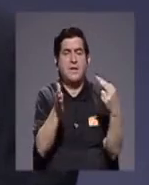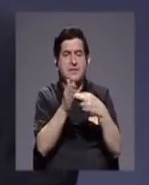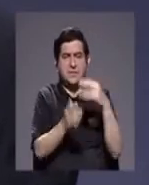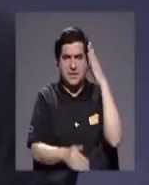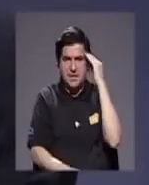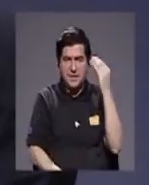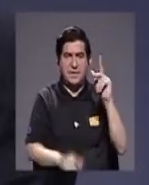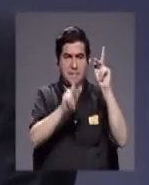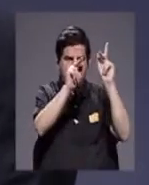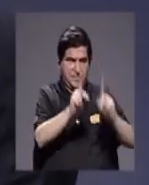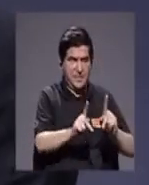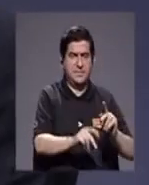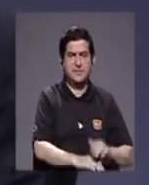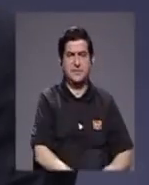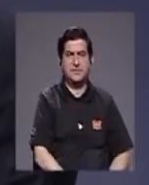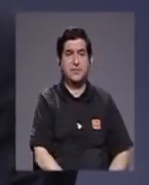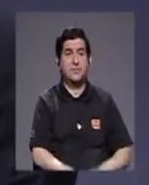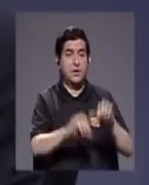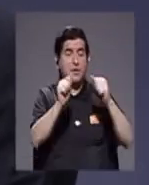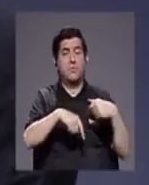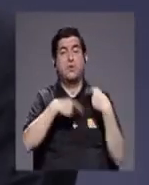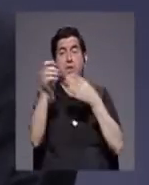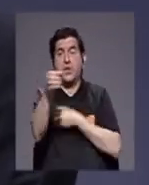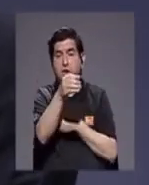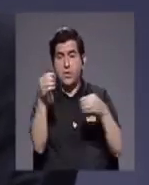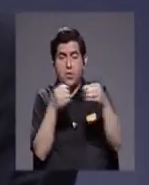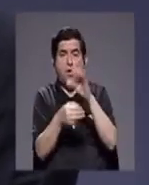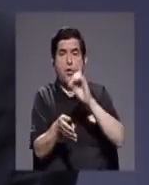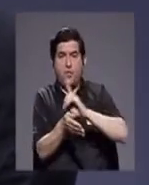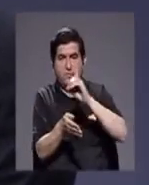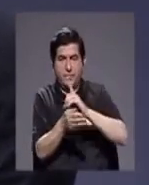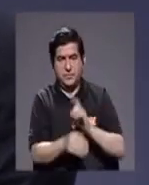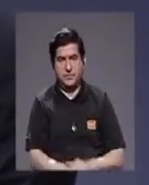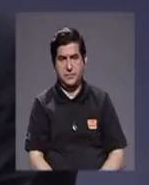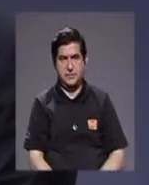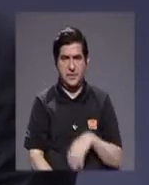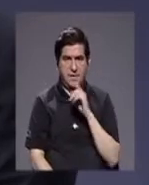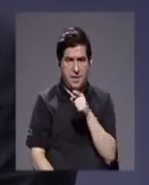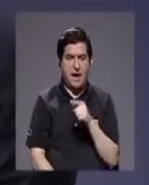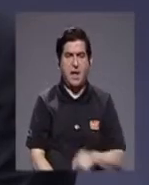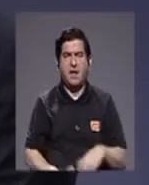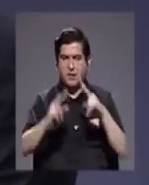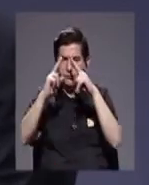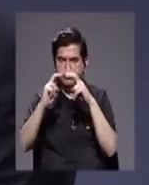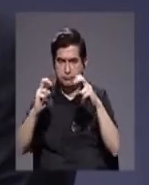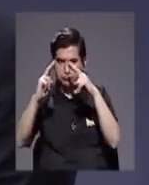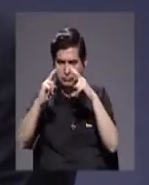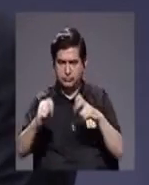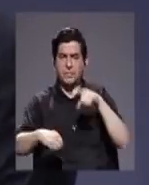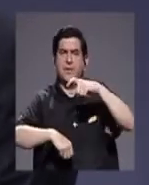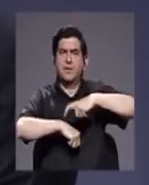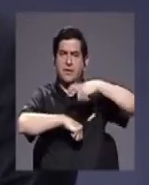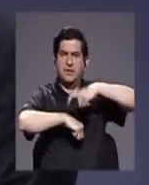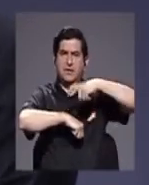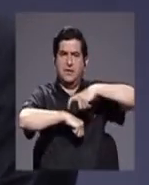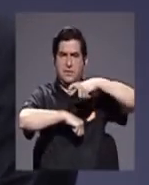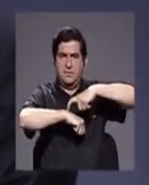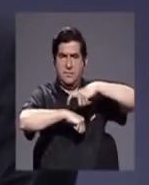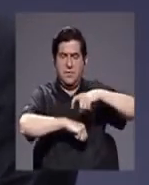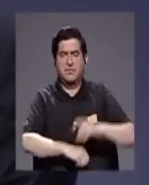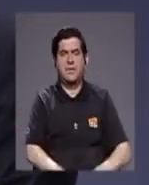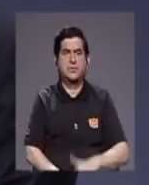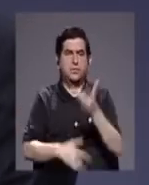que tenía el paciente, y es que pueda ir al consultorio del médico a que le haga un chequeo en ese momento de